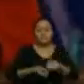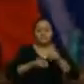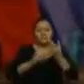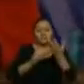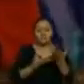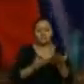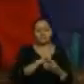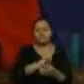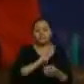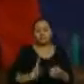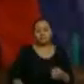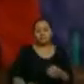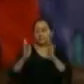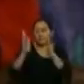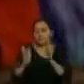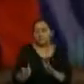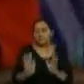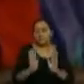particular de una persona.